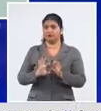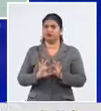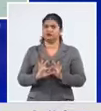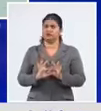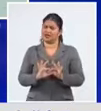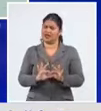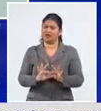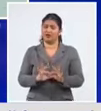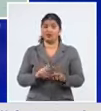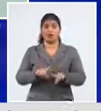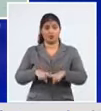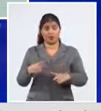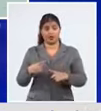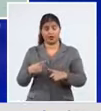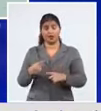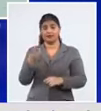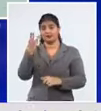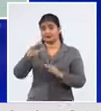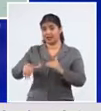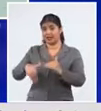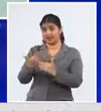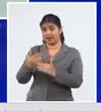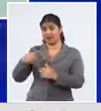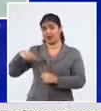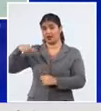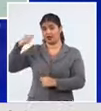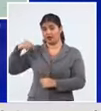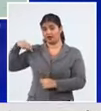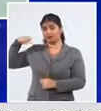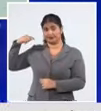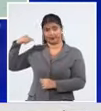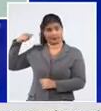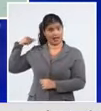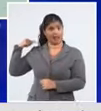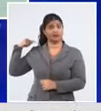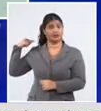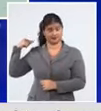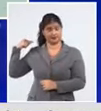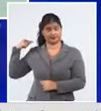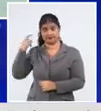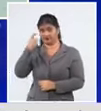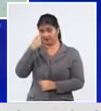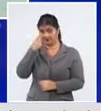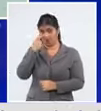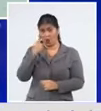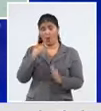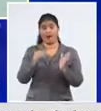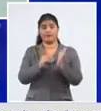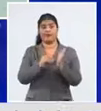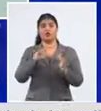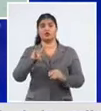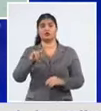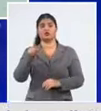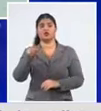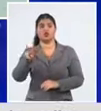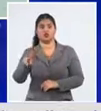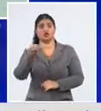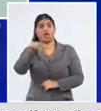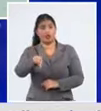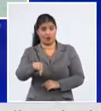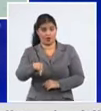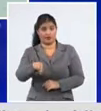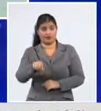otra fue hace 3 días, que fue, como veo desde aquí, 1912. Que realmente